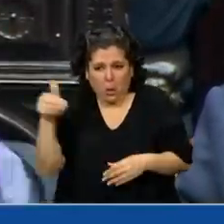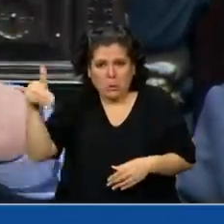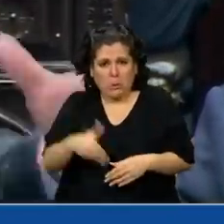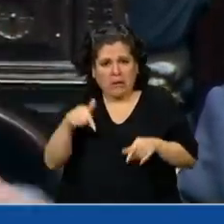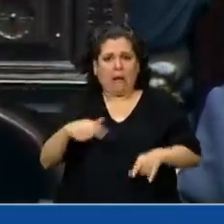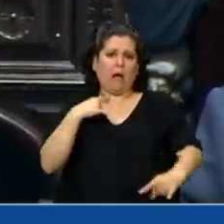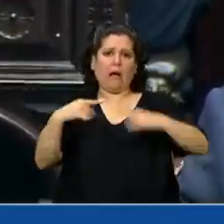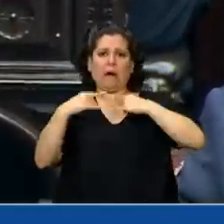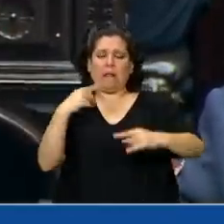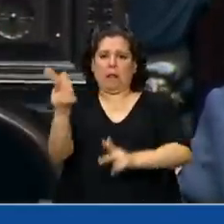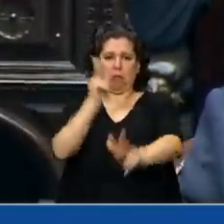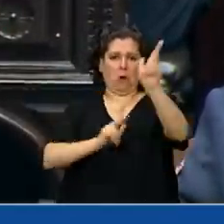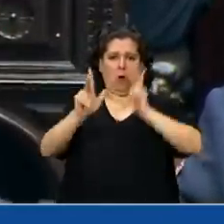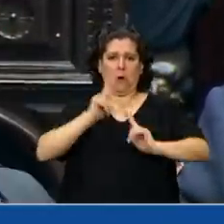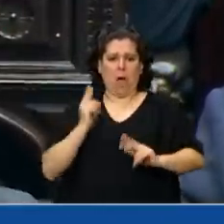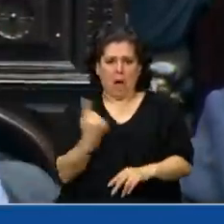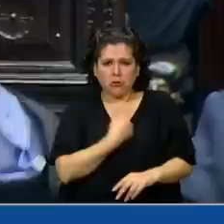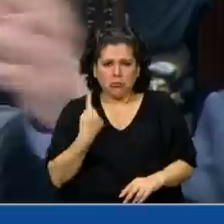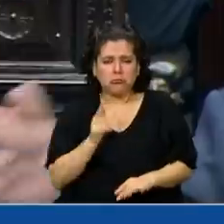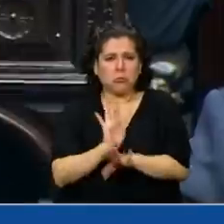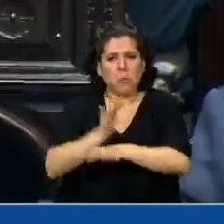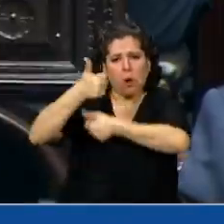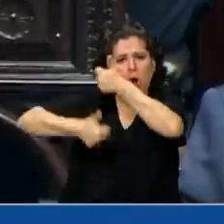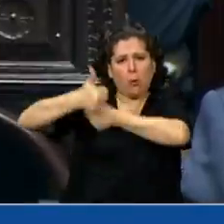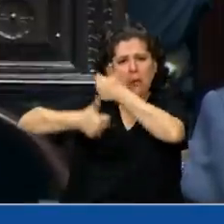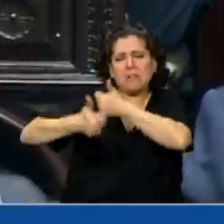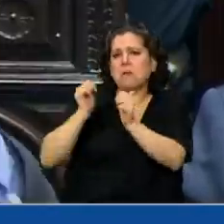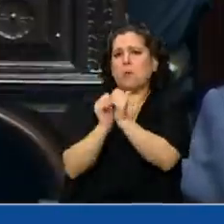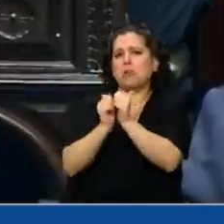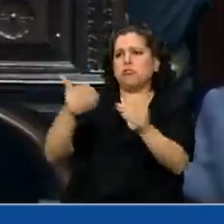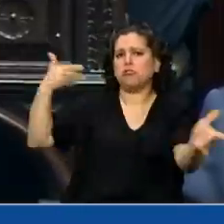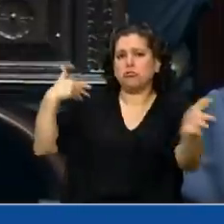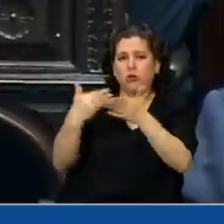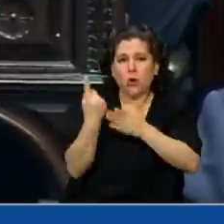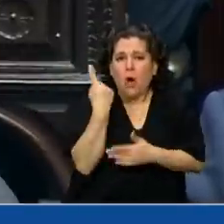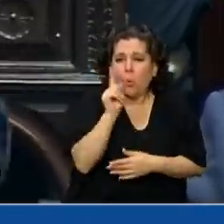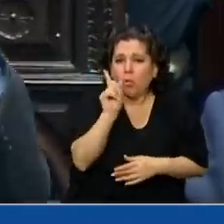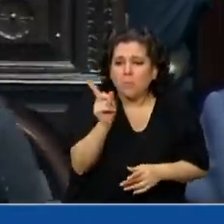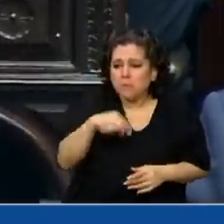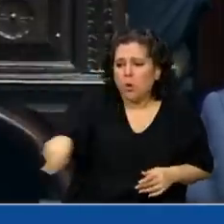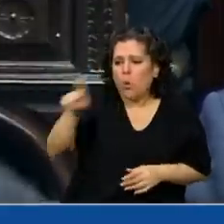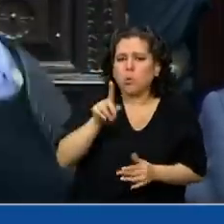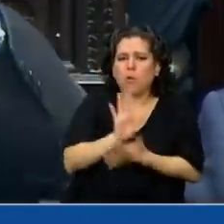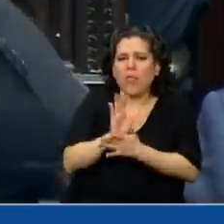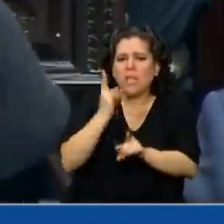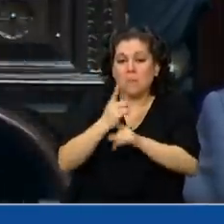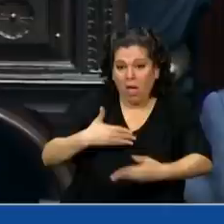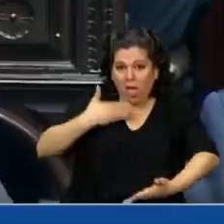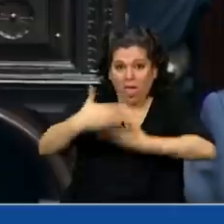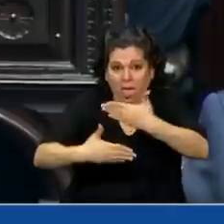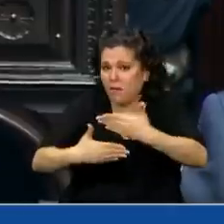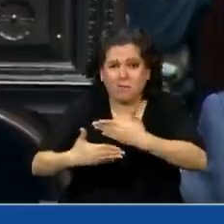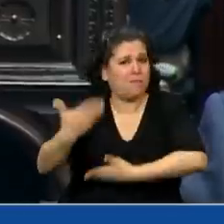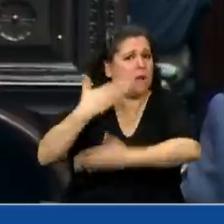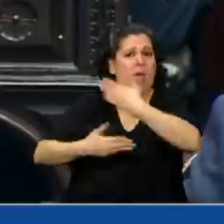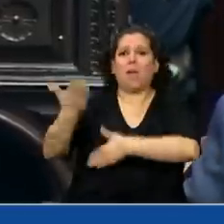a gritarnos a nosotros, a hacer una competencia por la historia cuando ustedes caminan hacia atrás en vez de resolver y